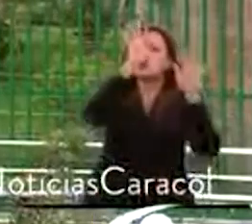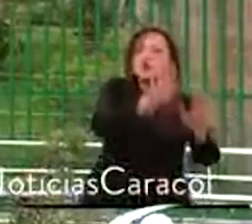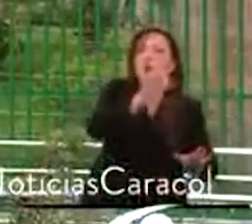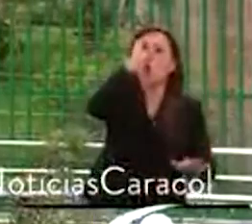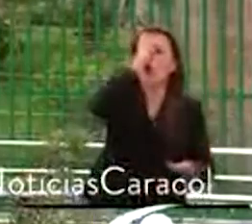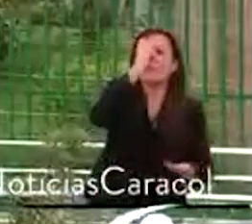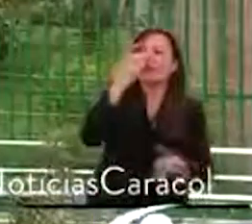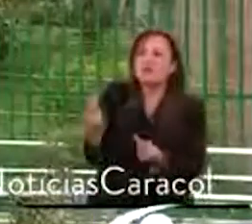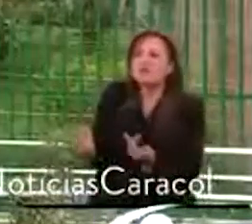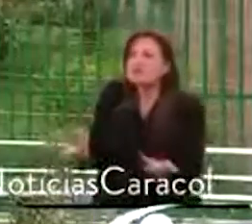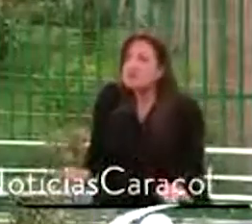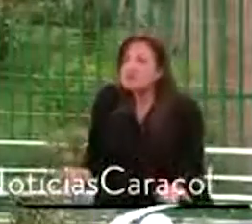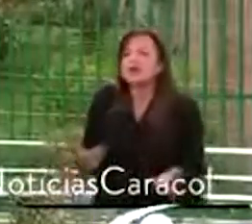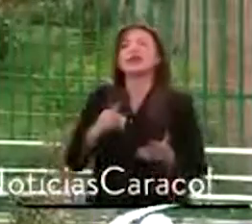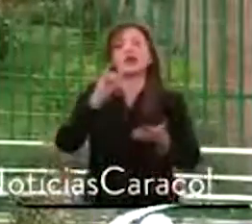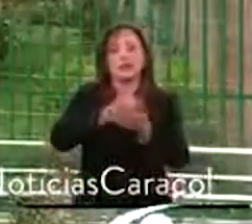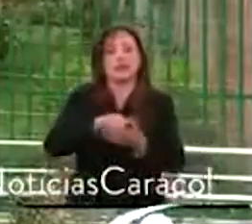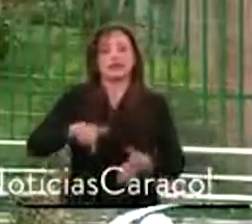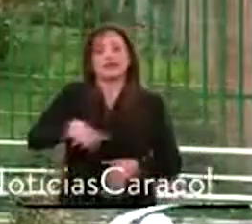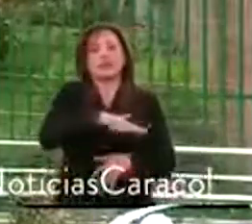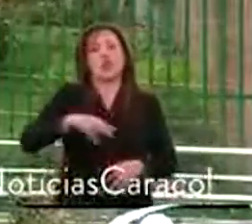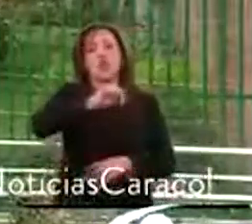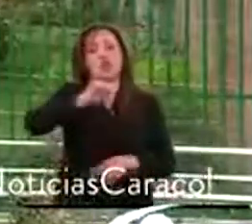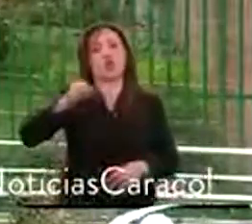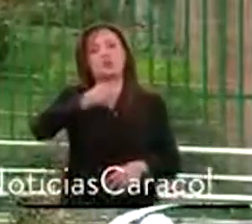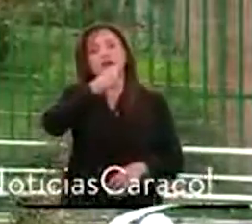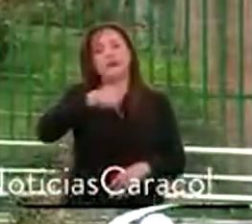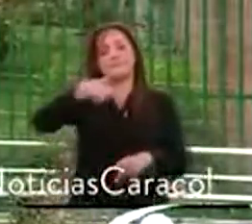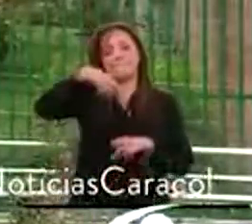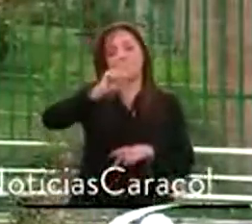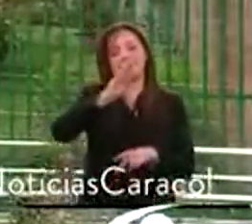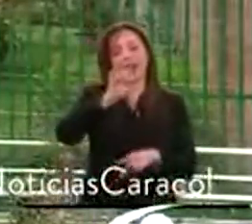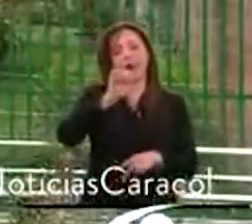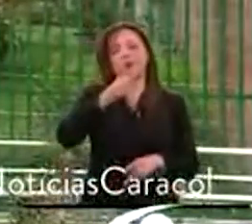comprometidos. Desde el norte de Bogotá, Pablo Arango Robledo, Noticias Caracol.